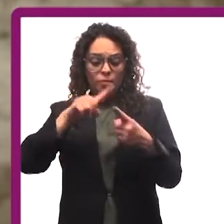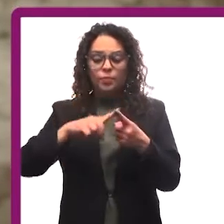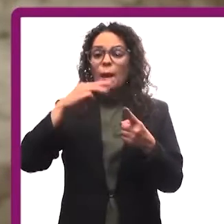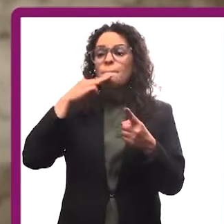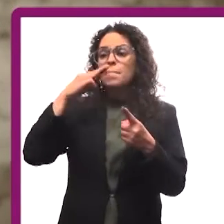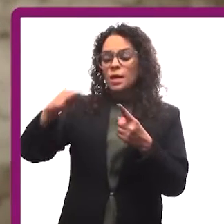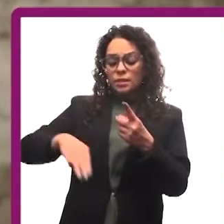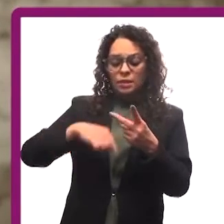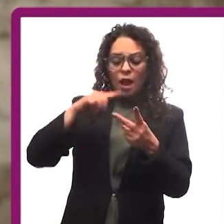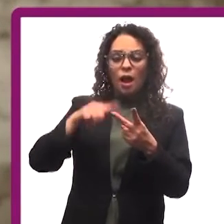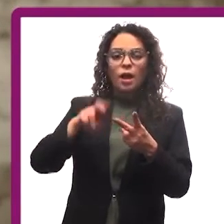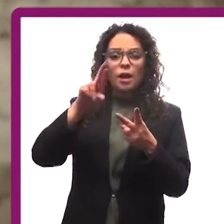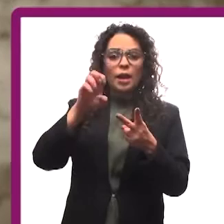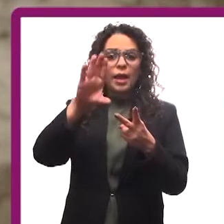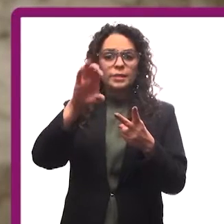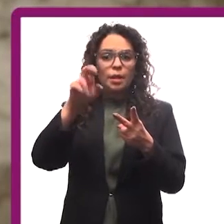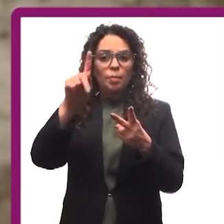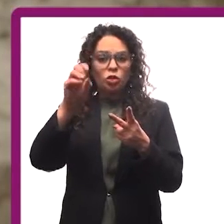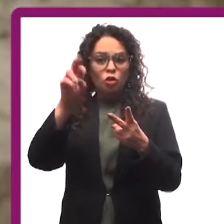y receptor.